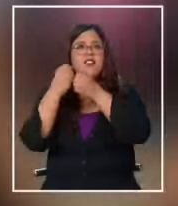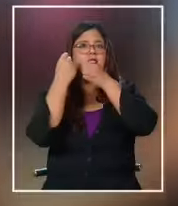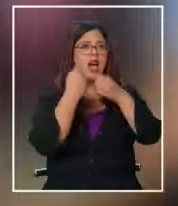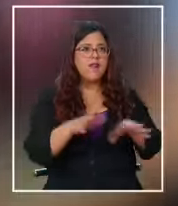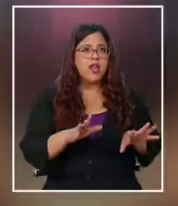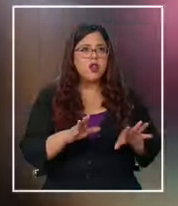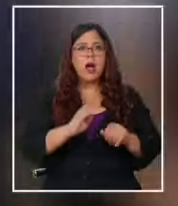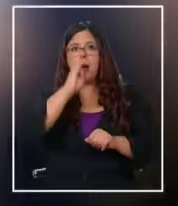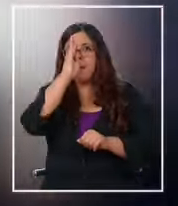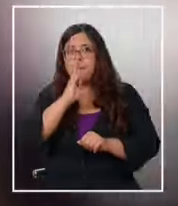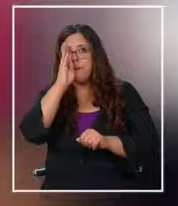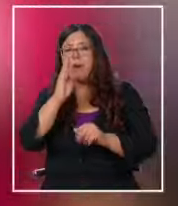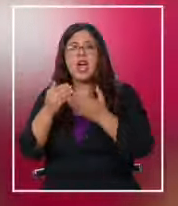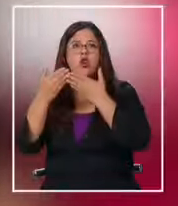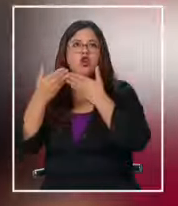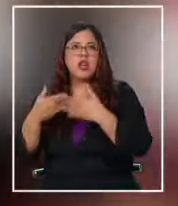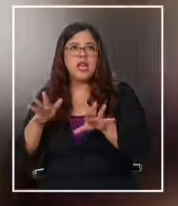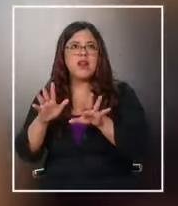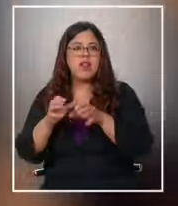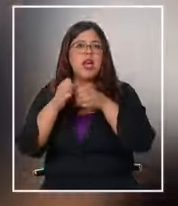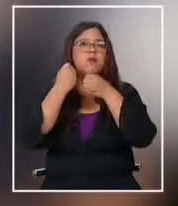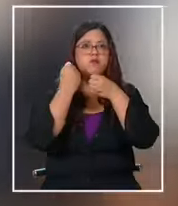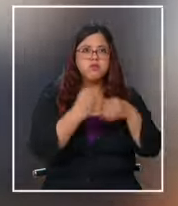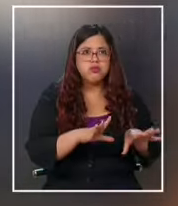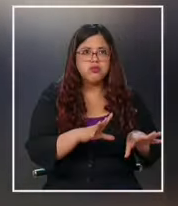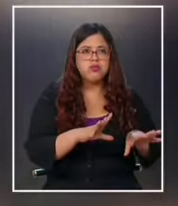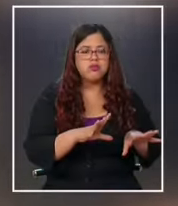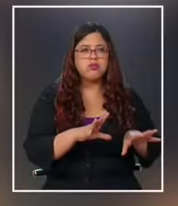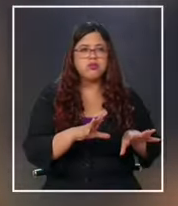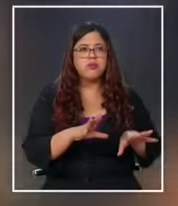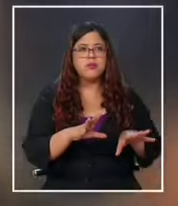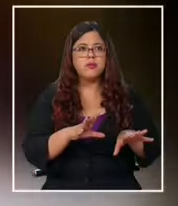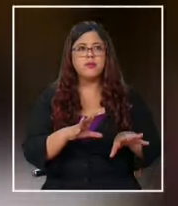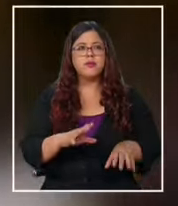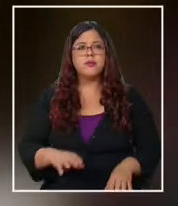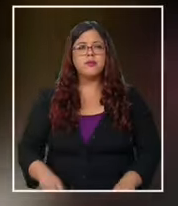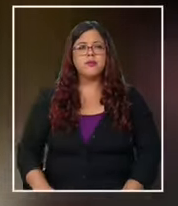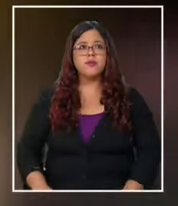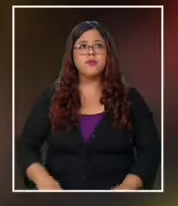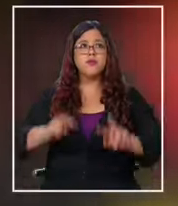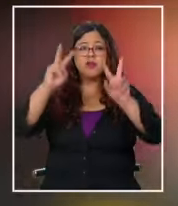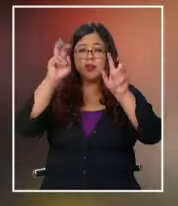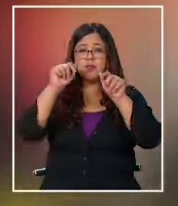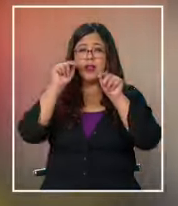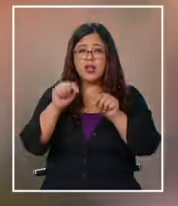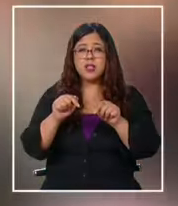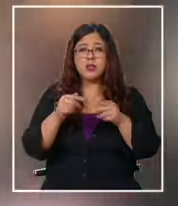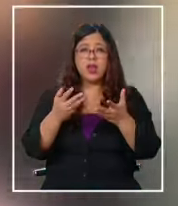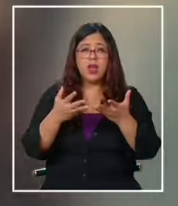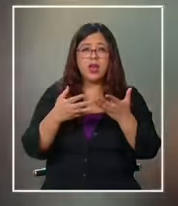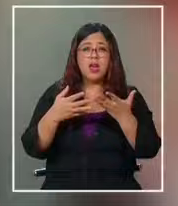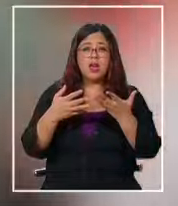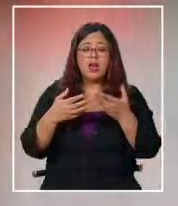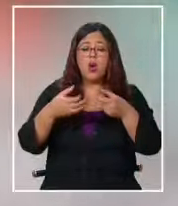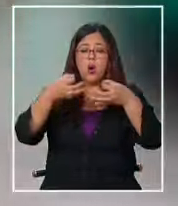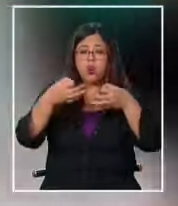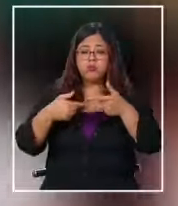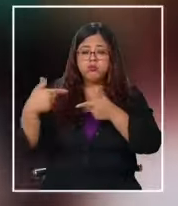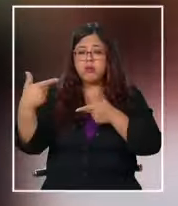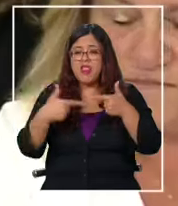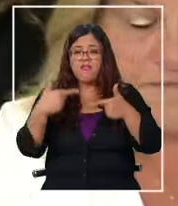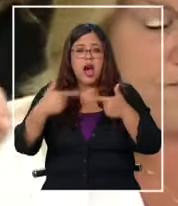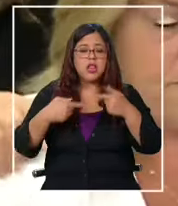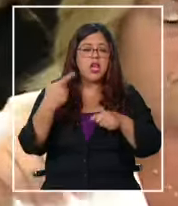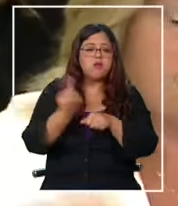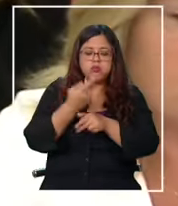abandonado. Un perro asilvestrado es un perro abandonado. El fenómeno provocó que un intenso debate se desatara en el